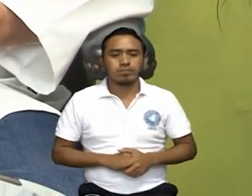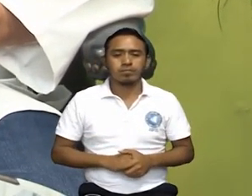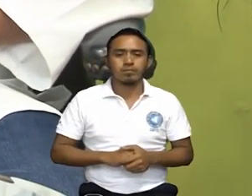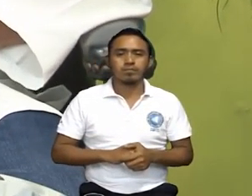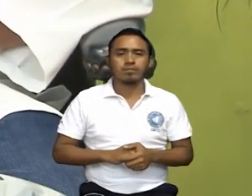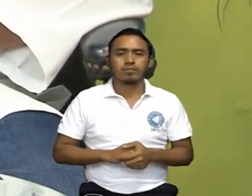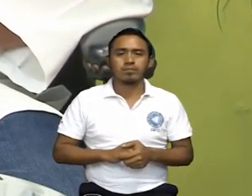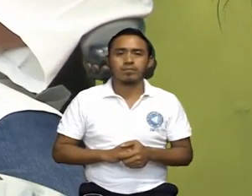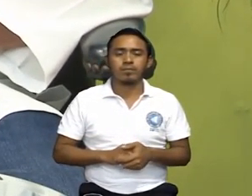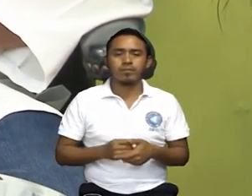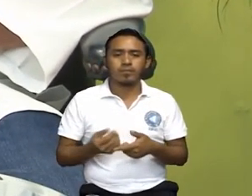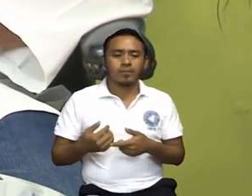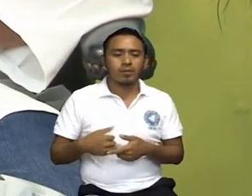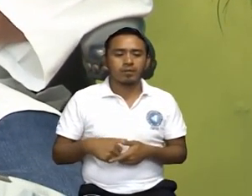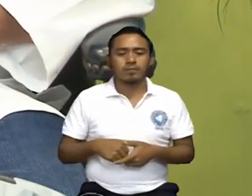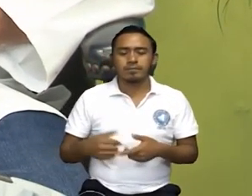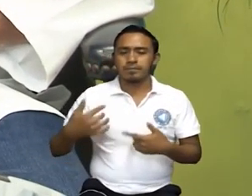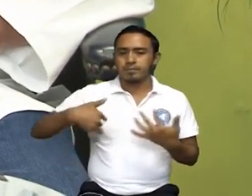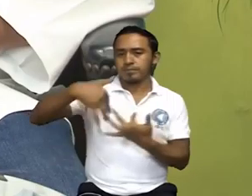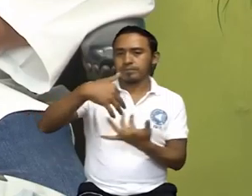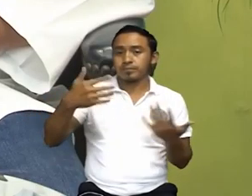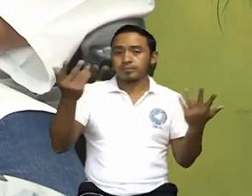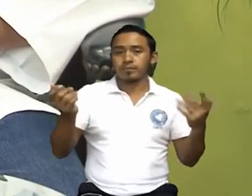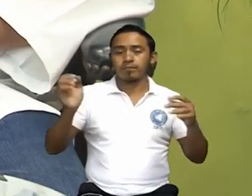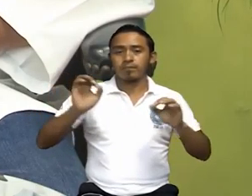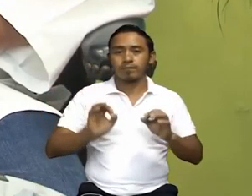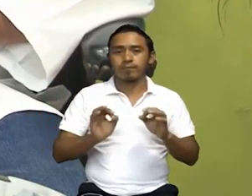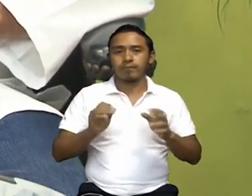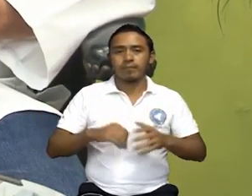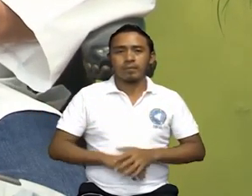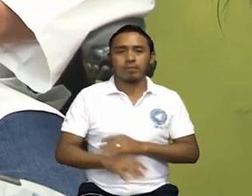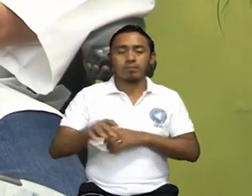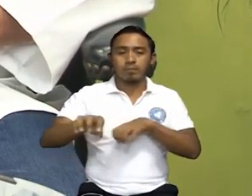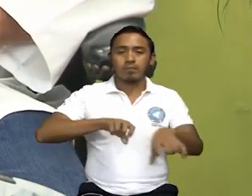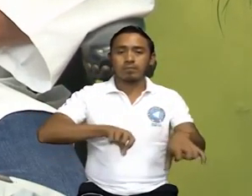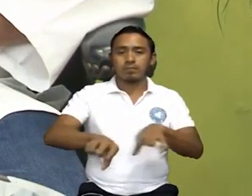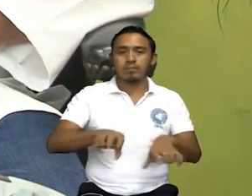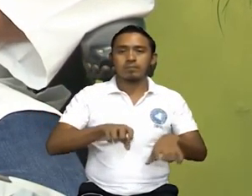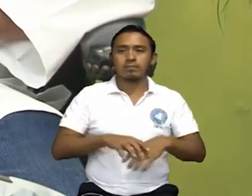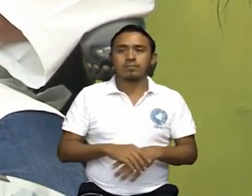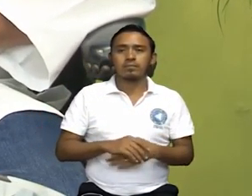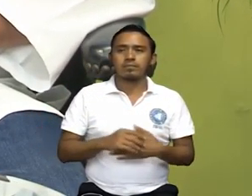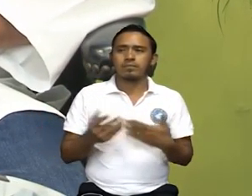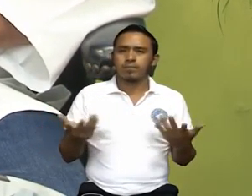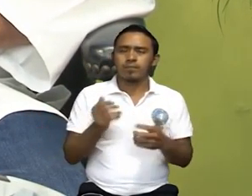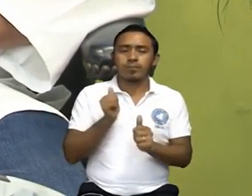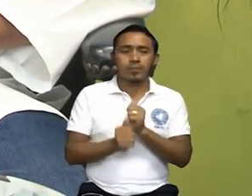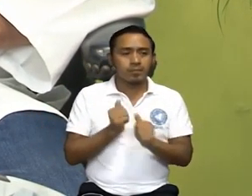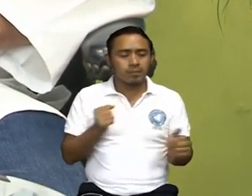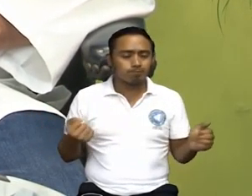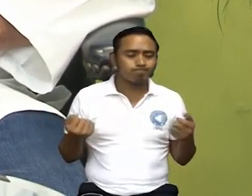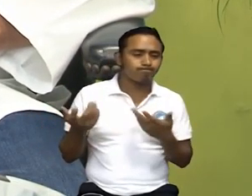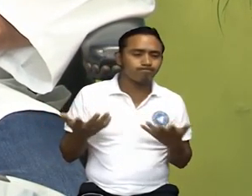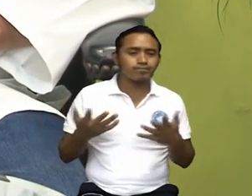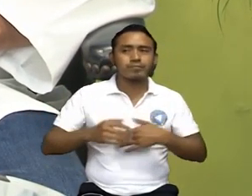con actividades cotidianas en el hogar y esas actividades a veces provocan accidentes,